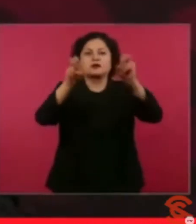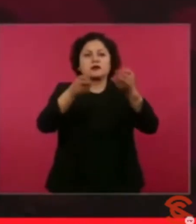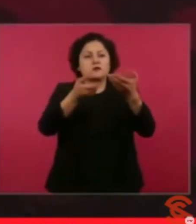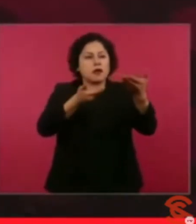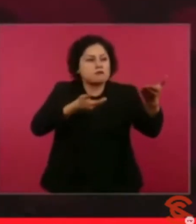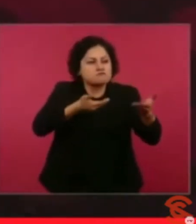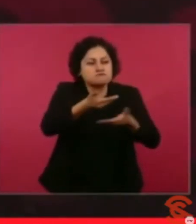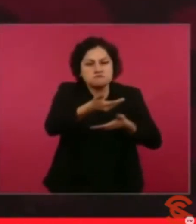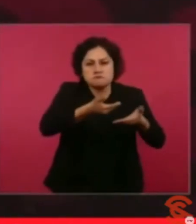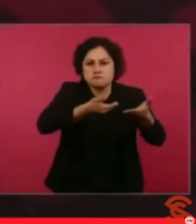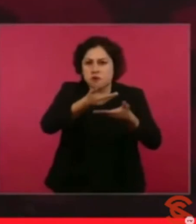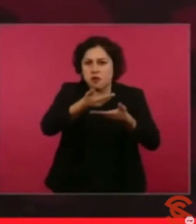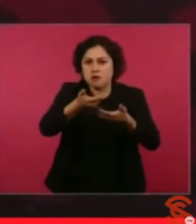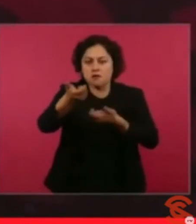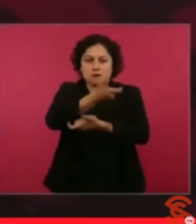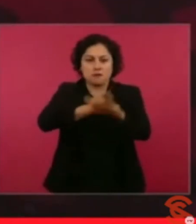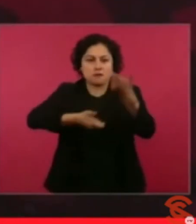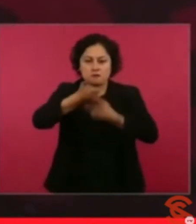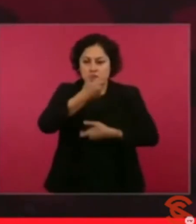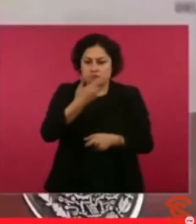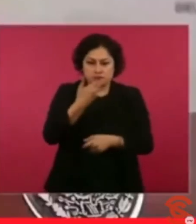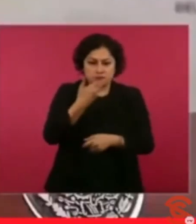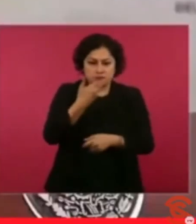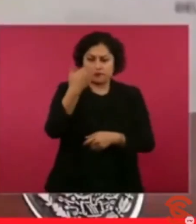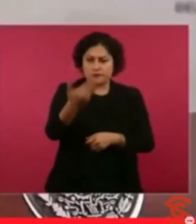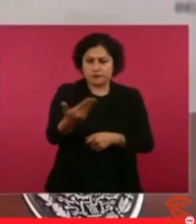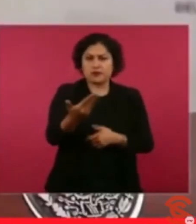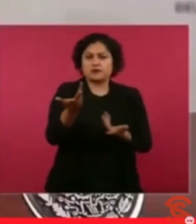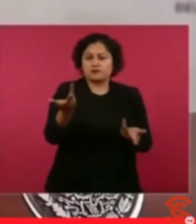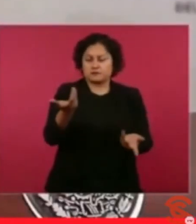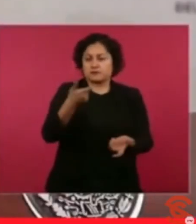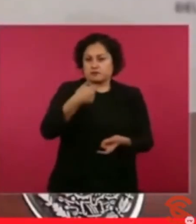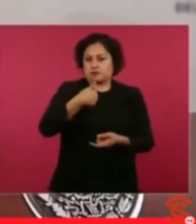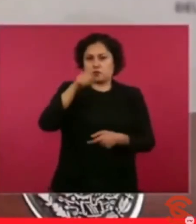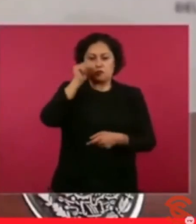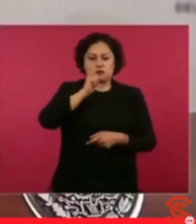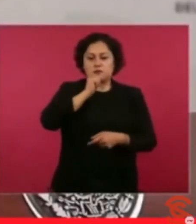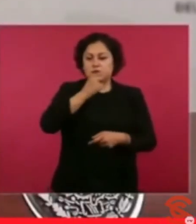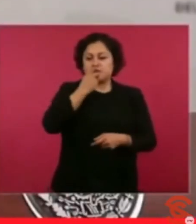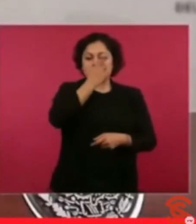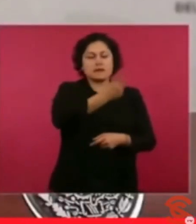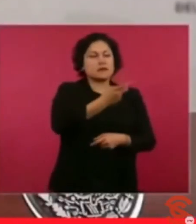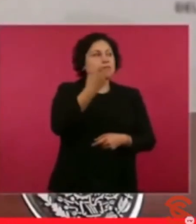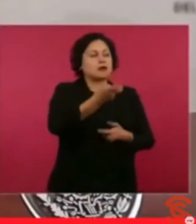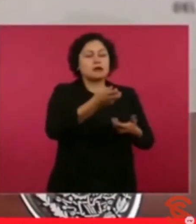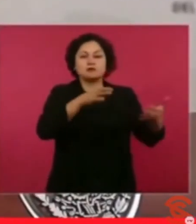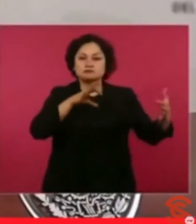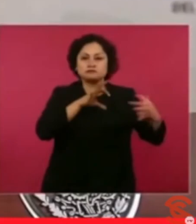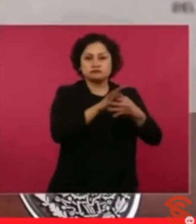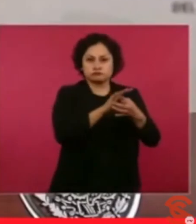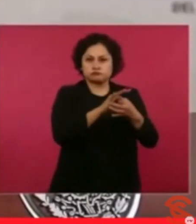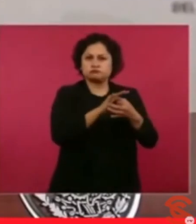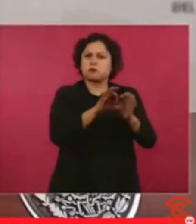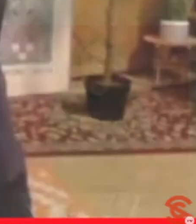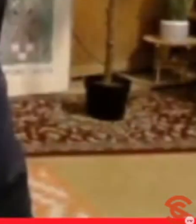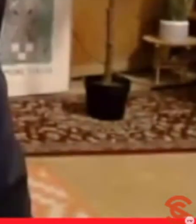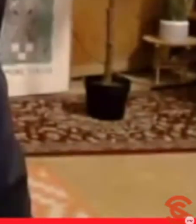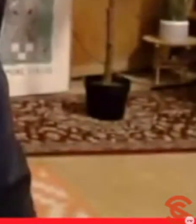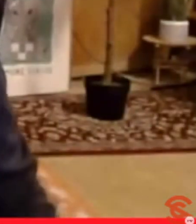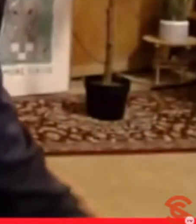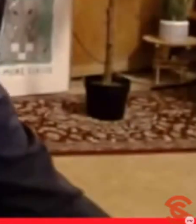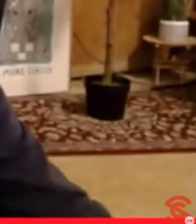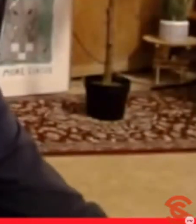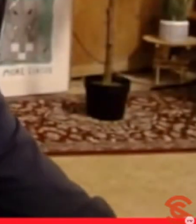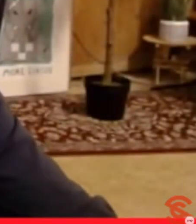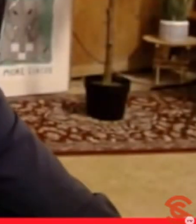Es conveniente la relación, lo he venido diciendo. De hecho, fue más allá. El presidente, en